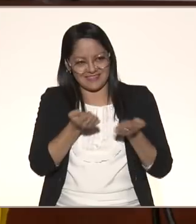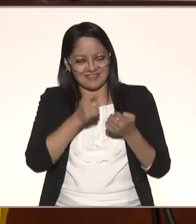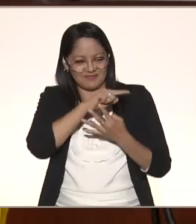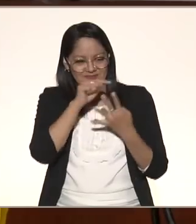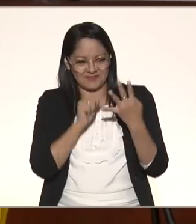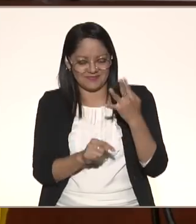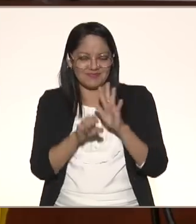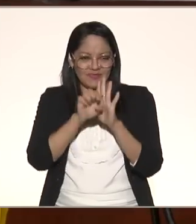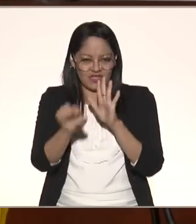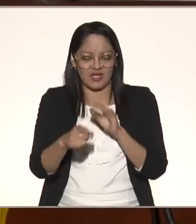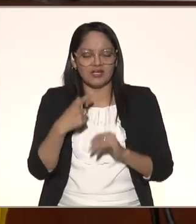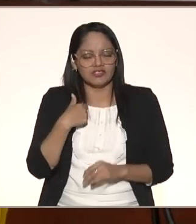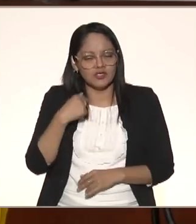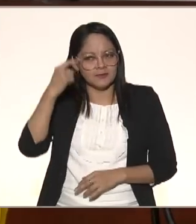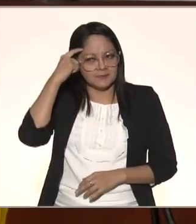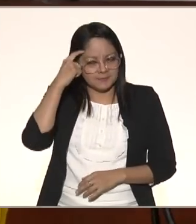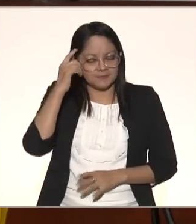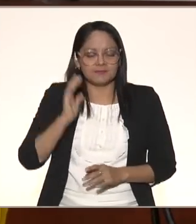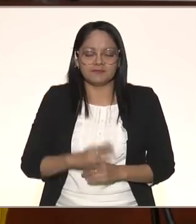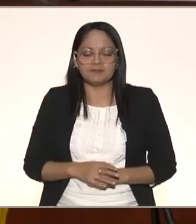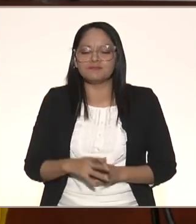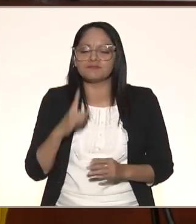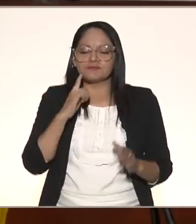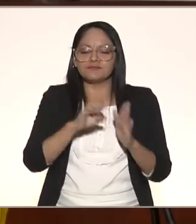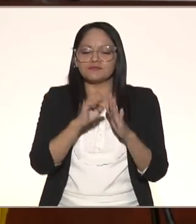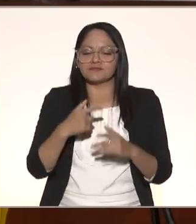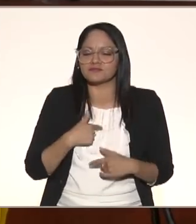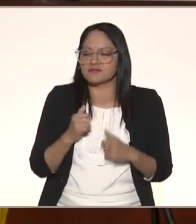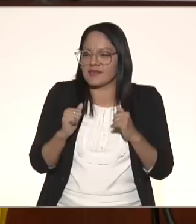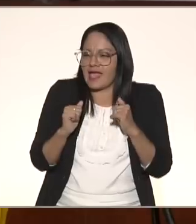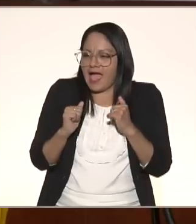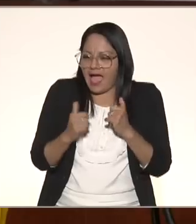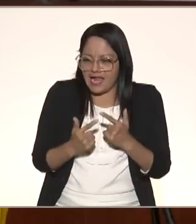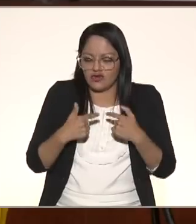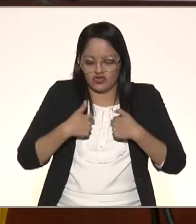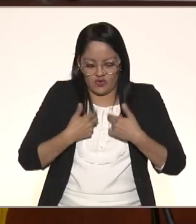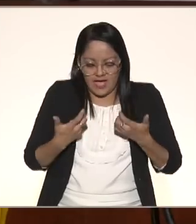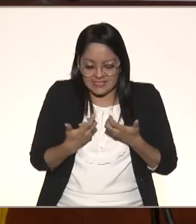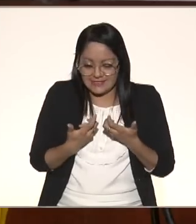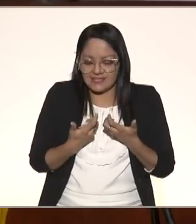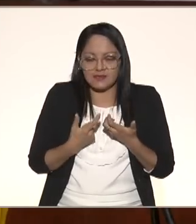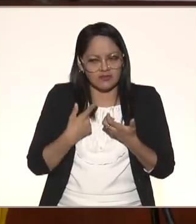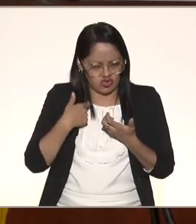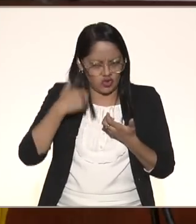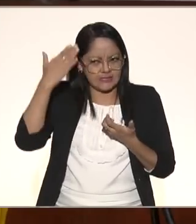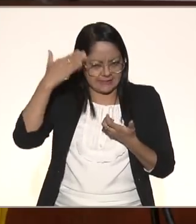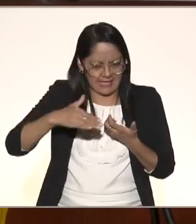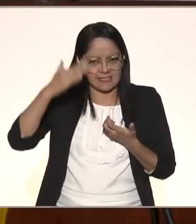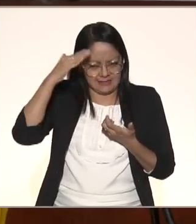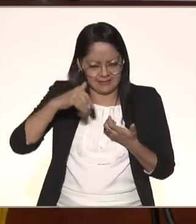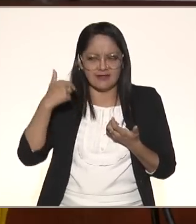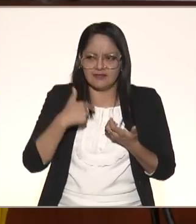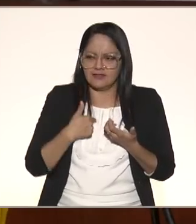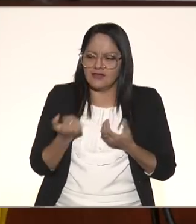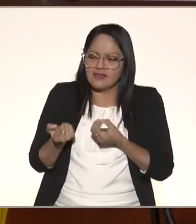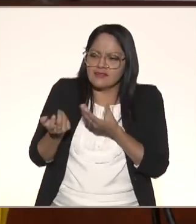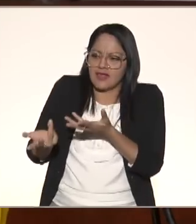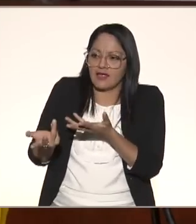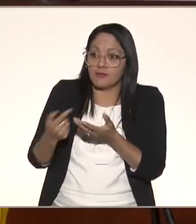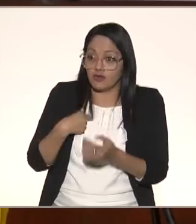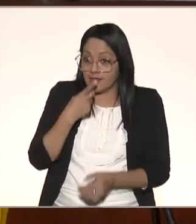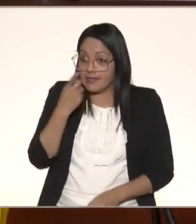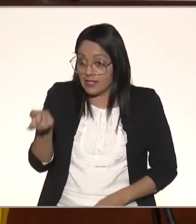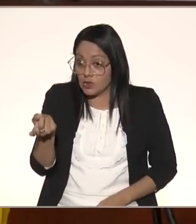voy a ser consciente voy a tener un detalle consciente contigo pero obviamente no se lo digo pues es